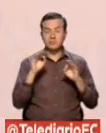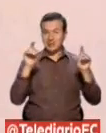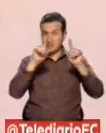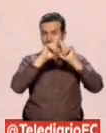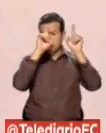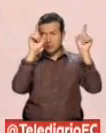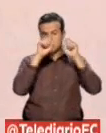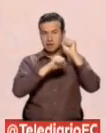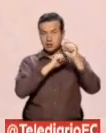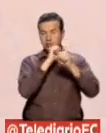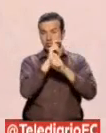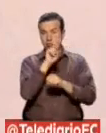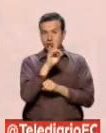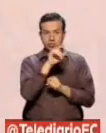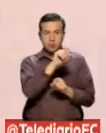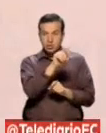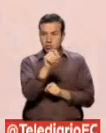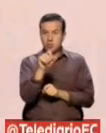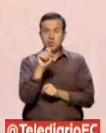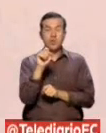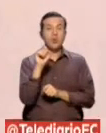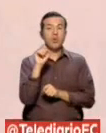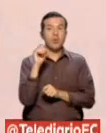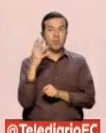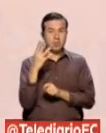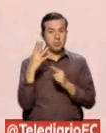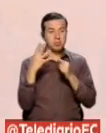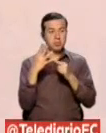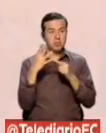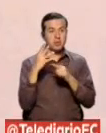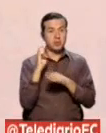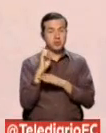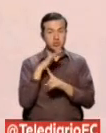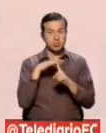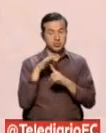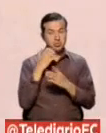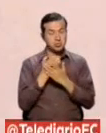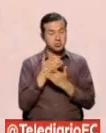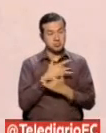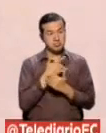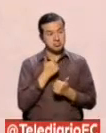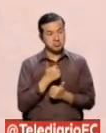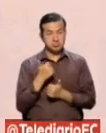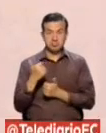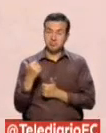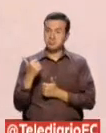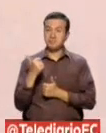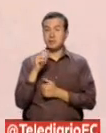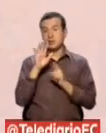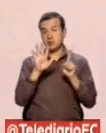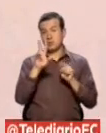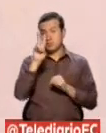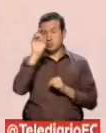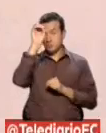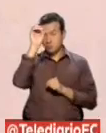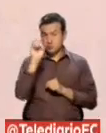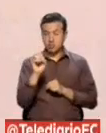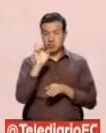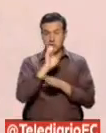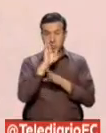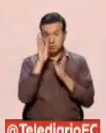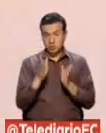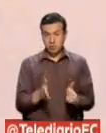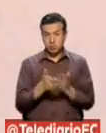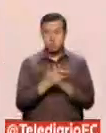Barómetro 2018, el país está entre los cuatro más satisfechos con la situación económica. Según el estudio, el 62% de los